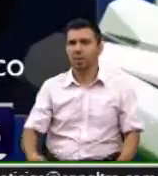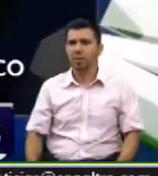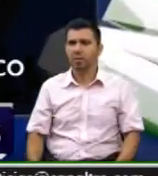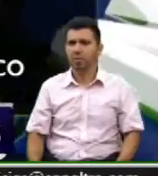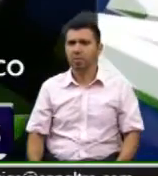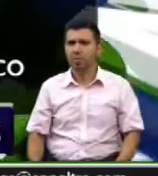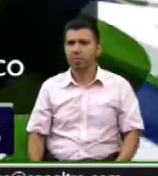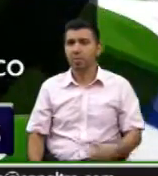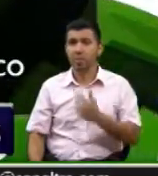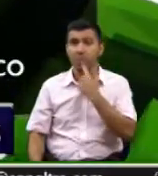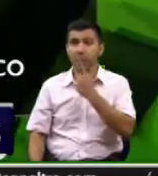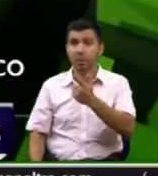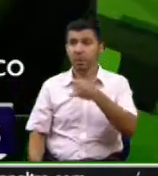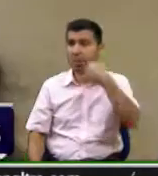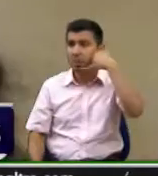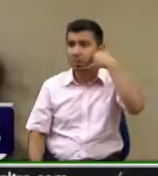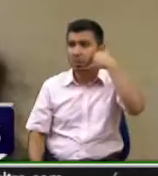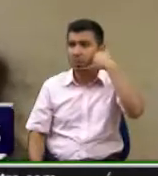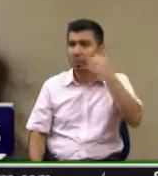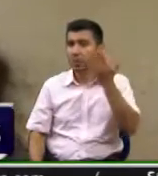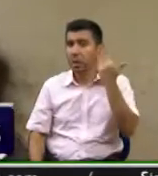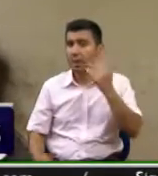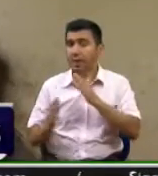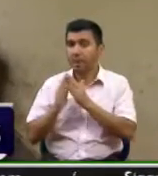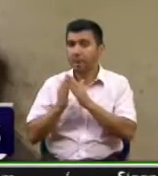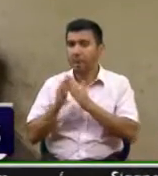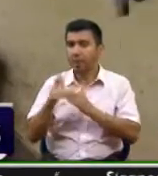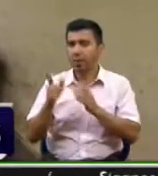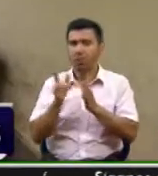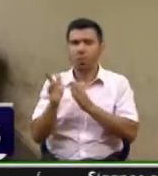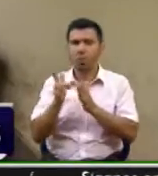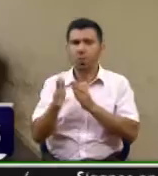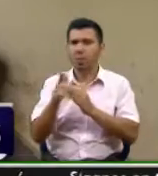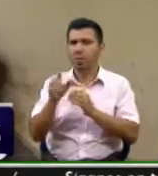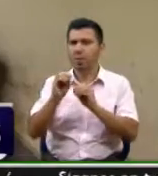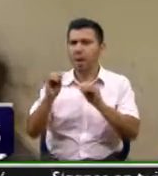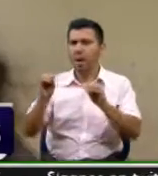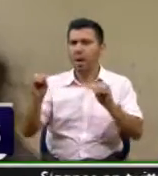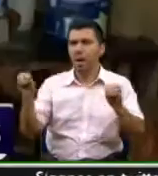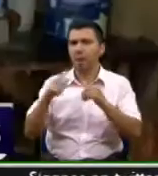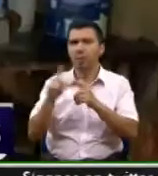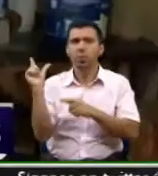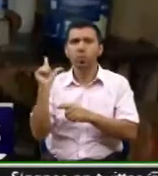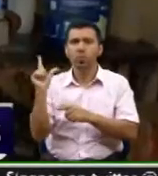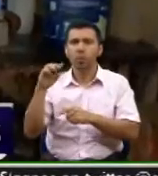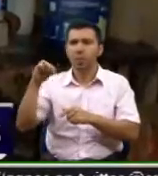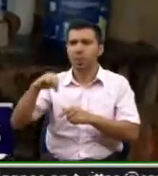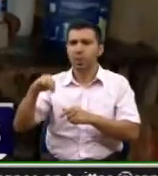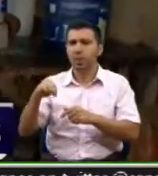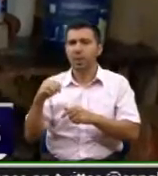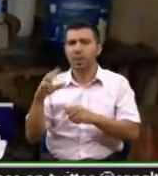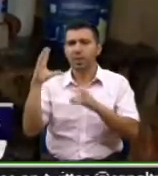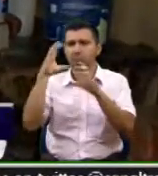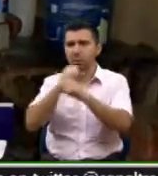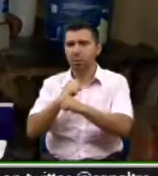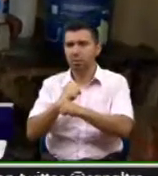el día de ayer, viene presentando emergencias por las lluvias registradas el día lunes y día martes en horas de la